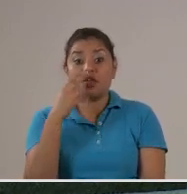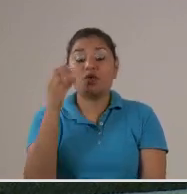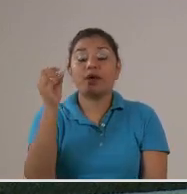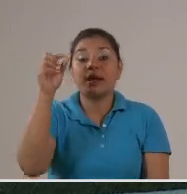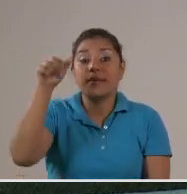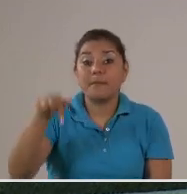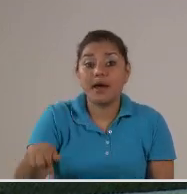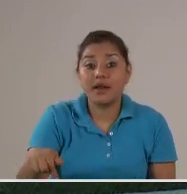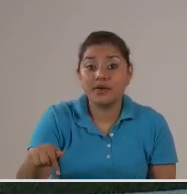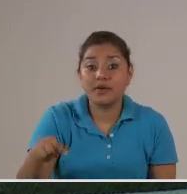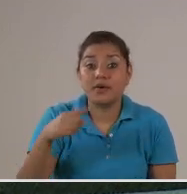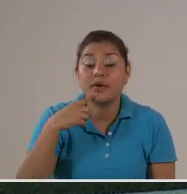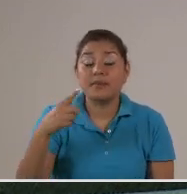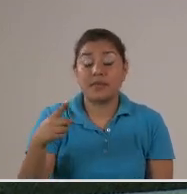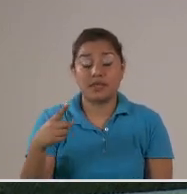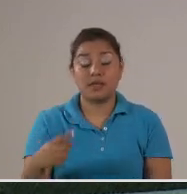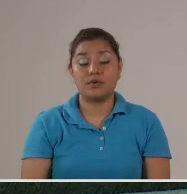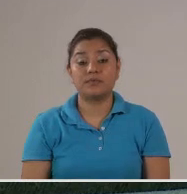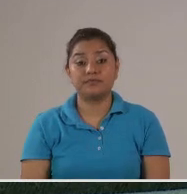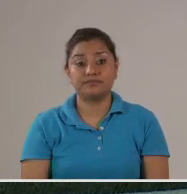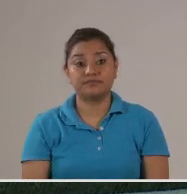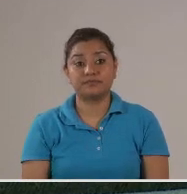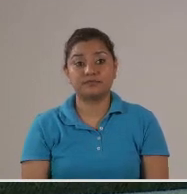aquí que viví